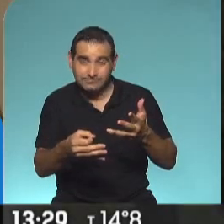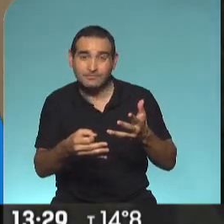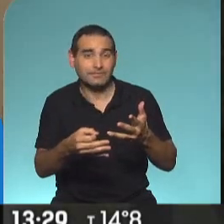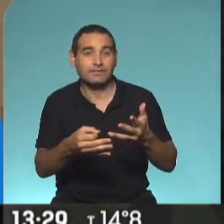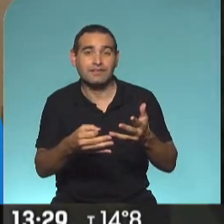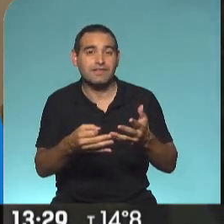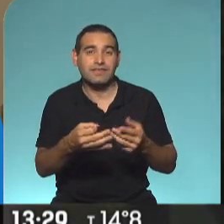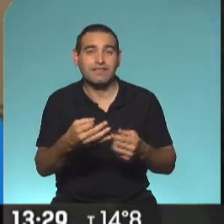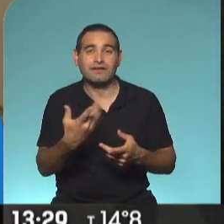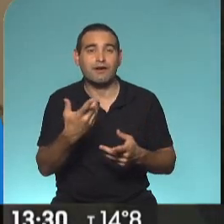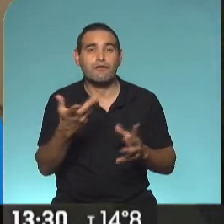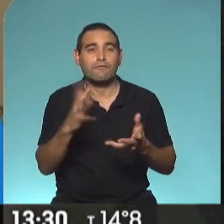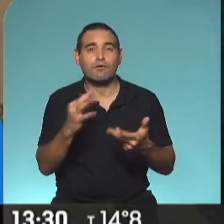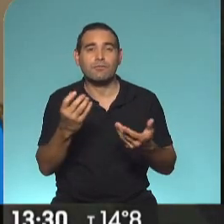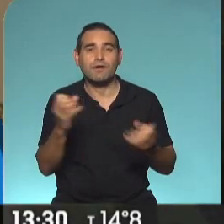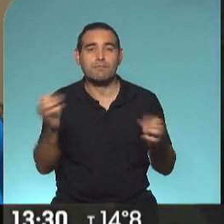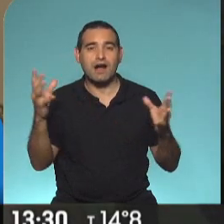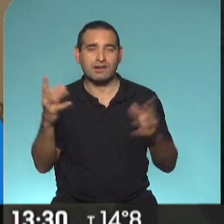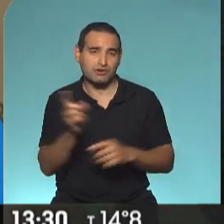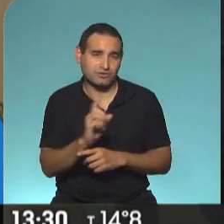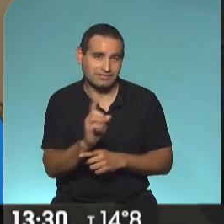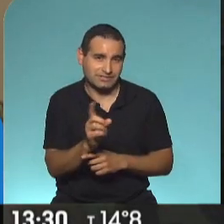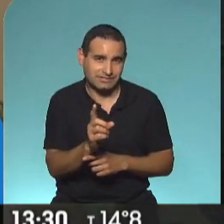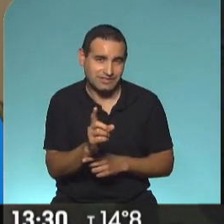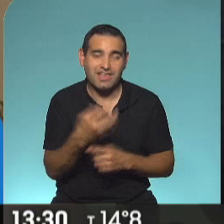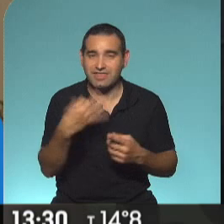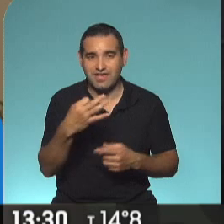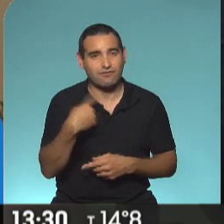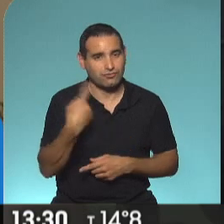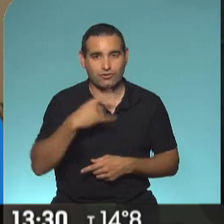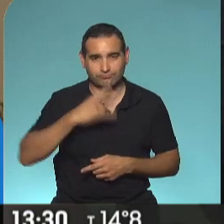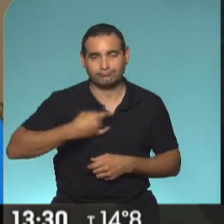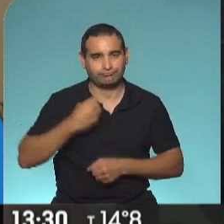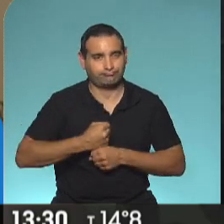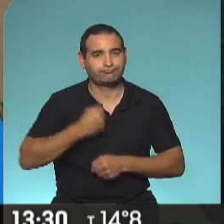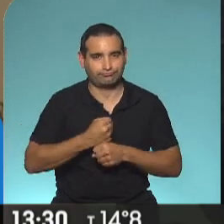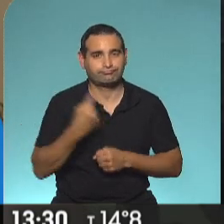haber ninguna máquina mágica del mercado que lo haga. Lo tenemos que hacer nosotros.